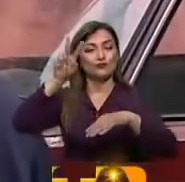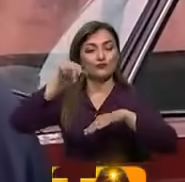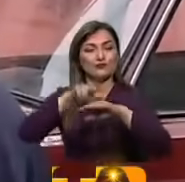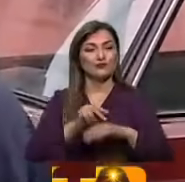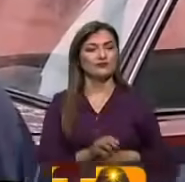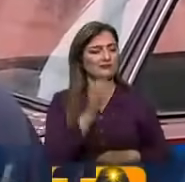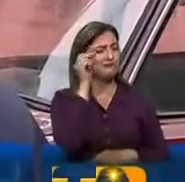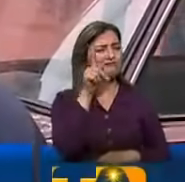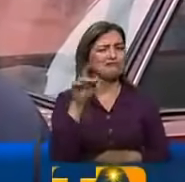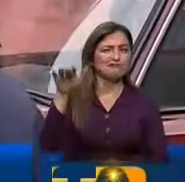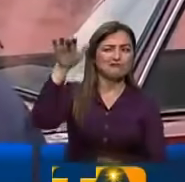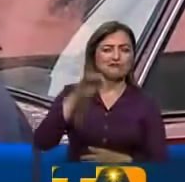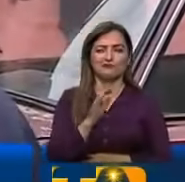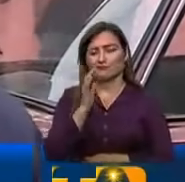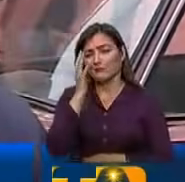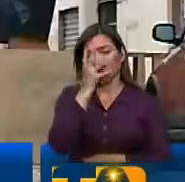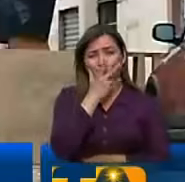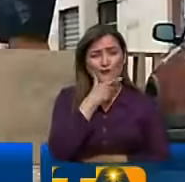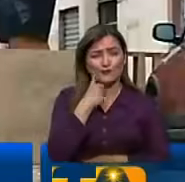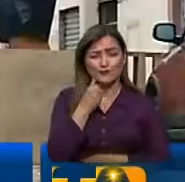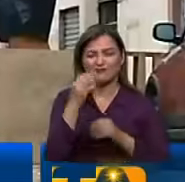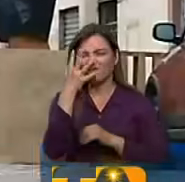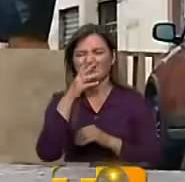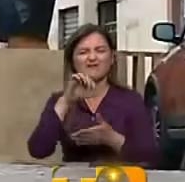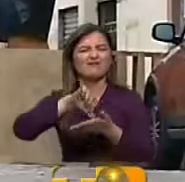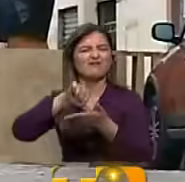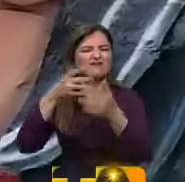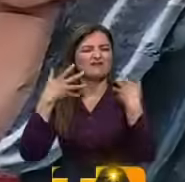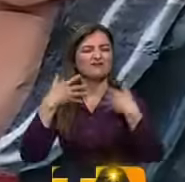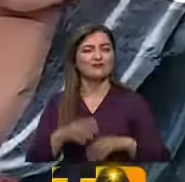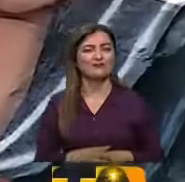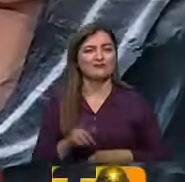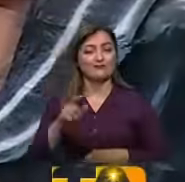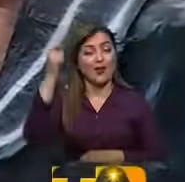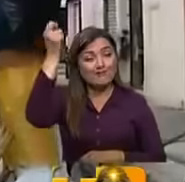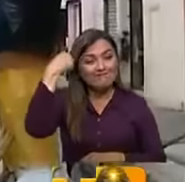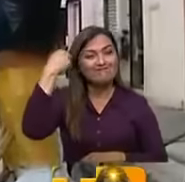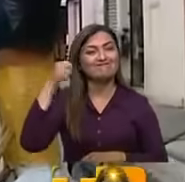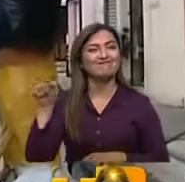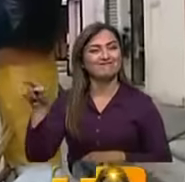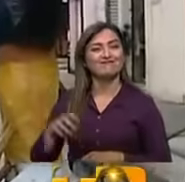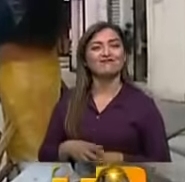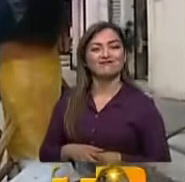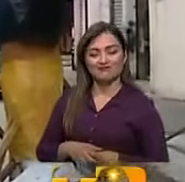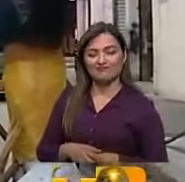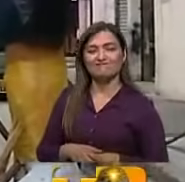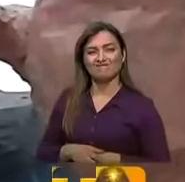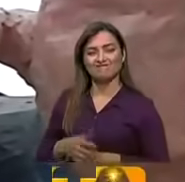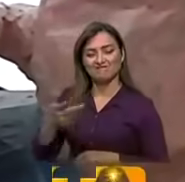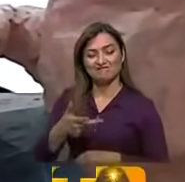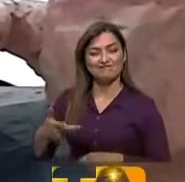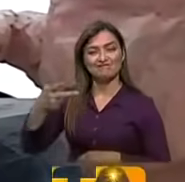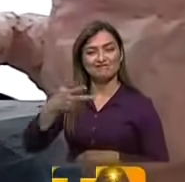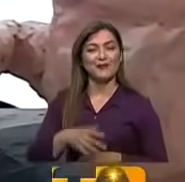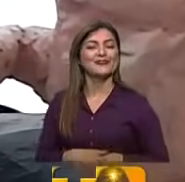monigotes? Está muy lindo. Adorna la ciudad. La vecindad del Chavo del 8 no podía faltar este año. Al Chavo, Don Ramón y a Kiko